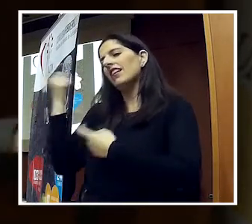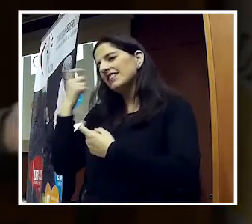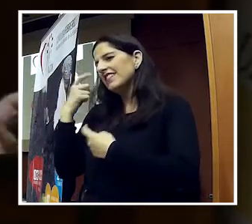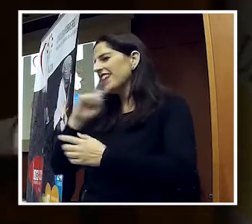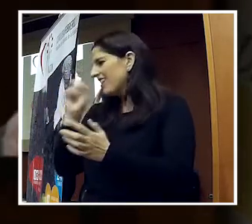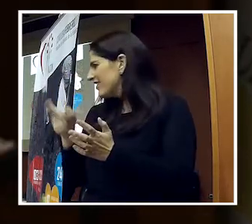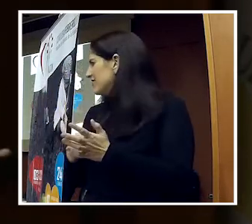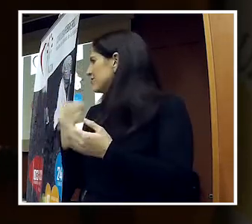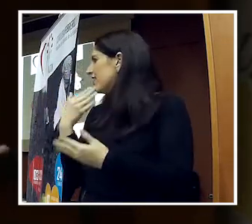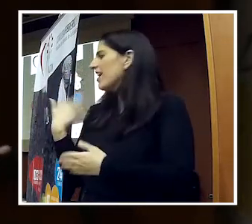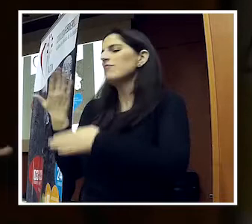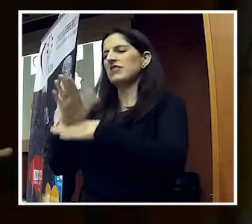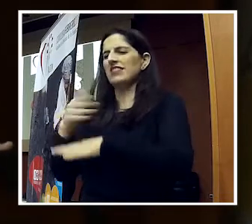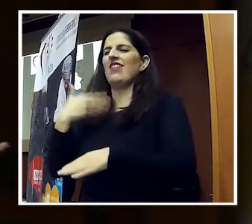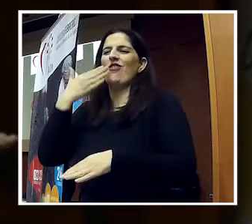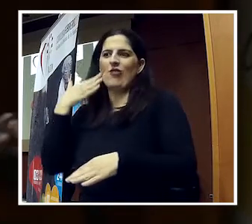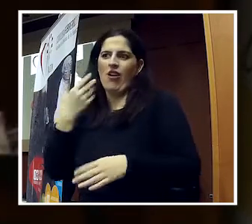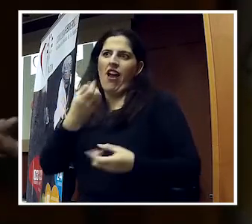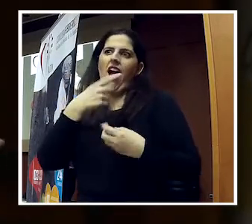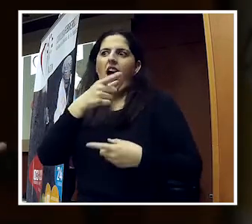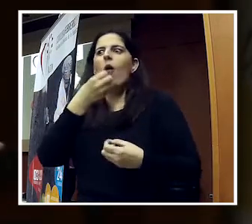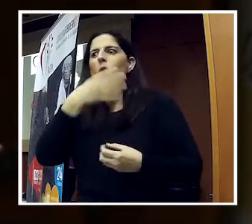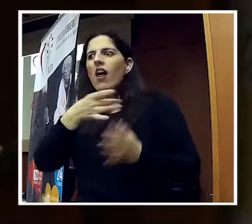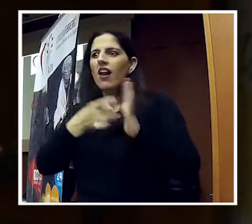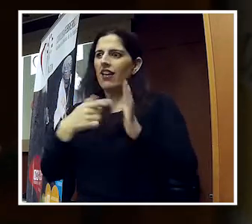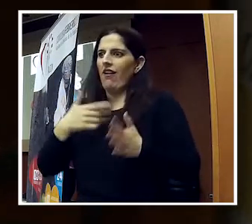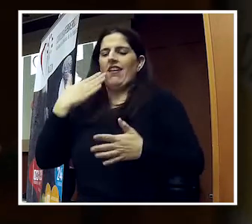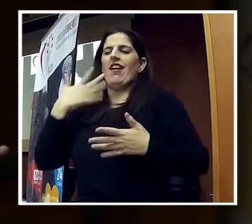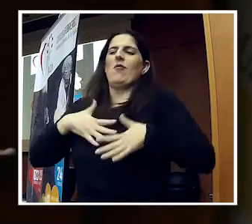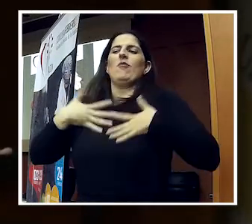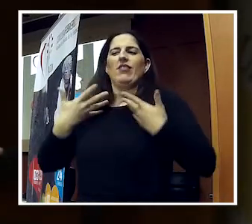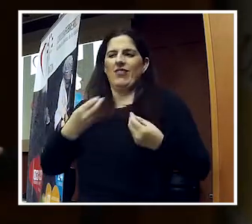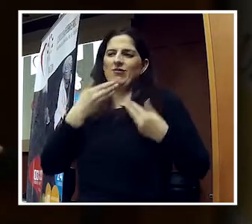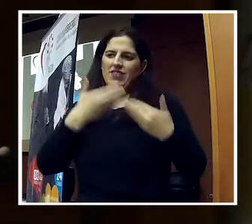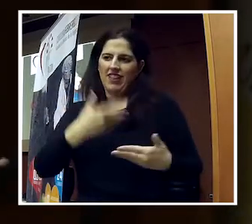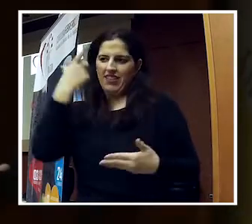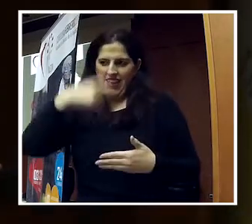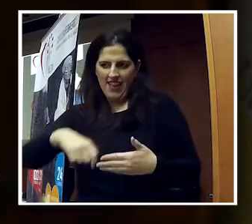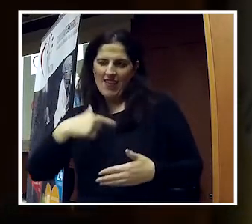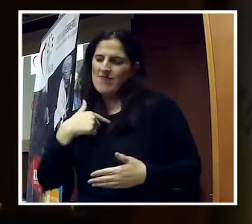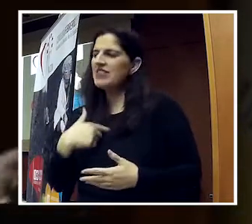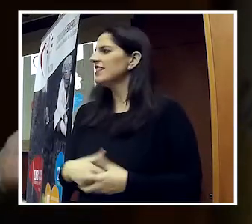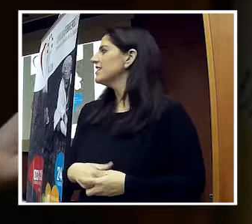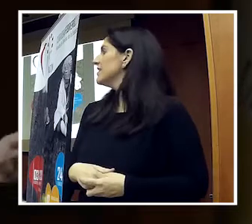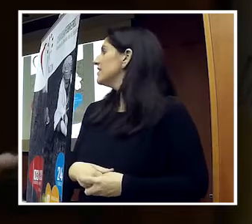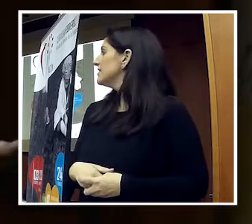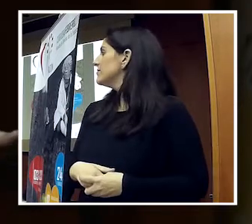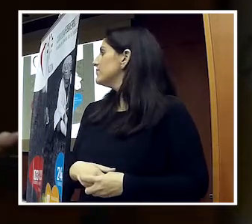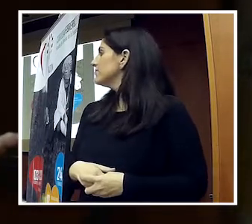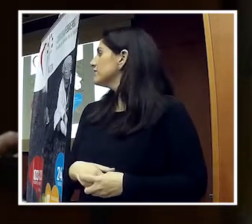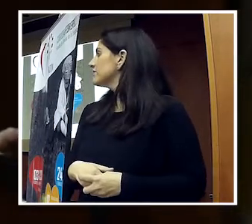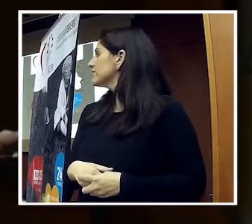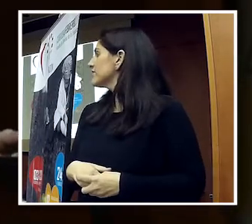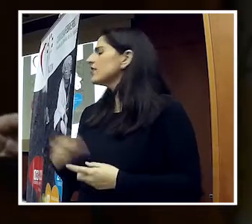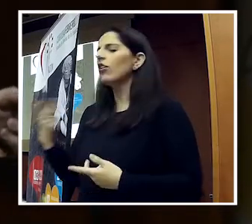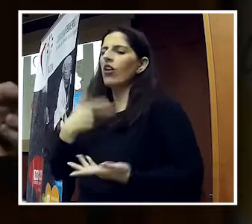por esta presentación que me ha enorgullecido con la forma en la que se ha dirigido hacia mí. Es todo porque nos une una